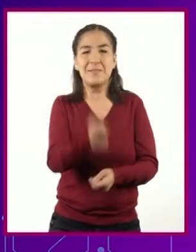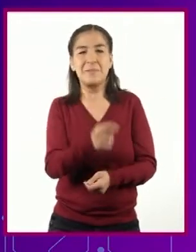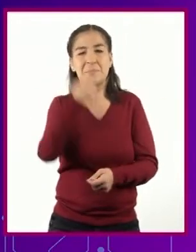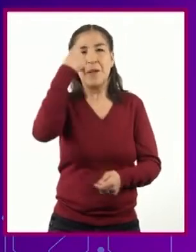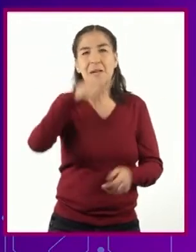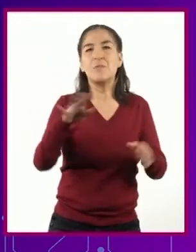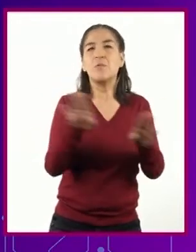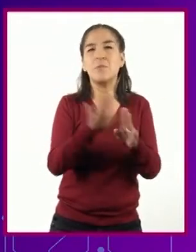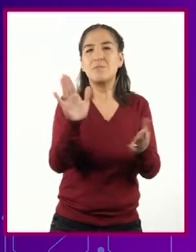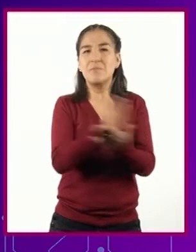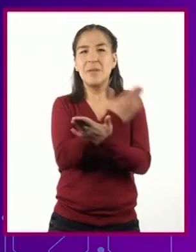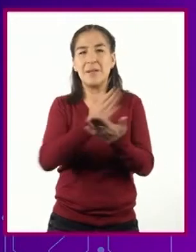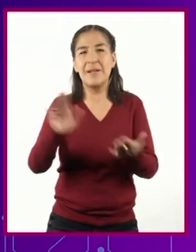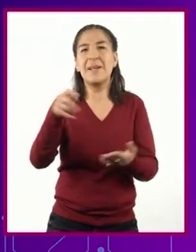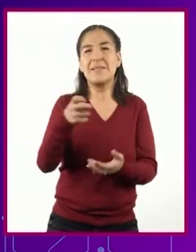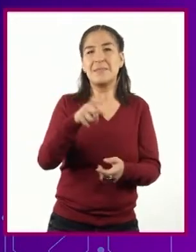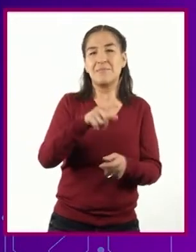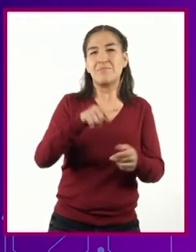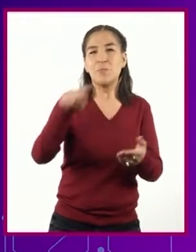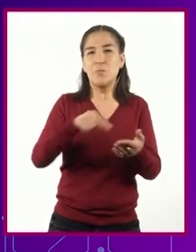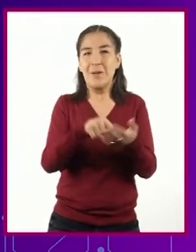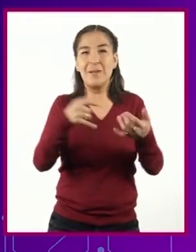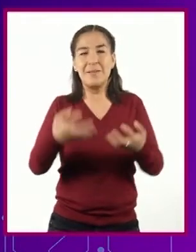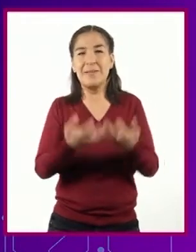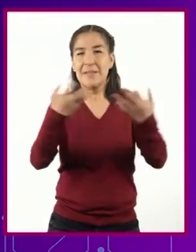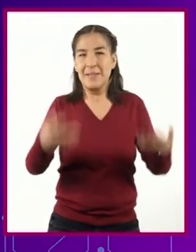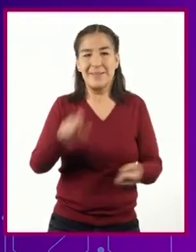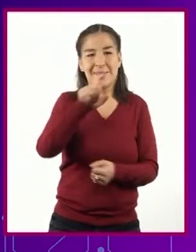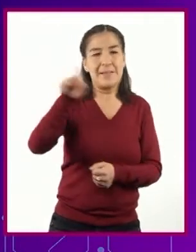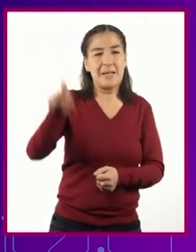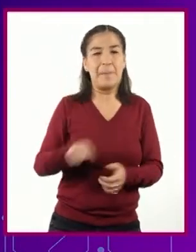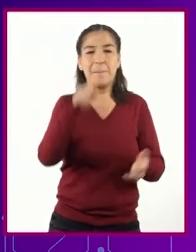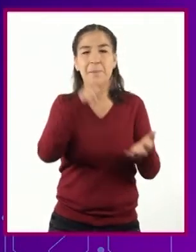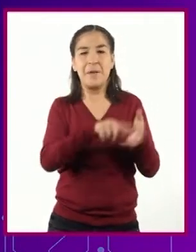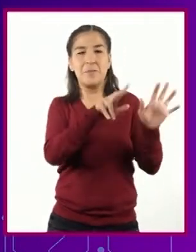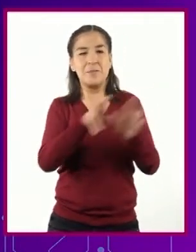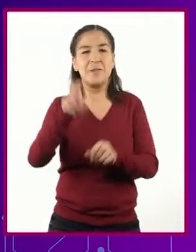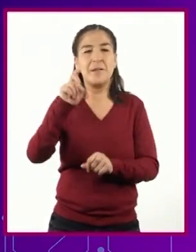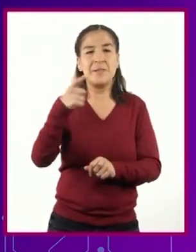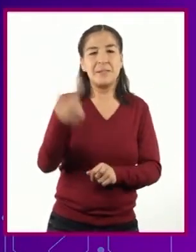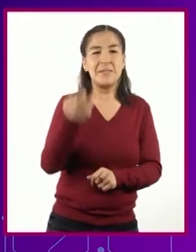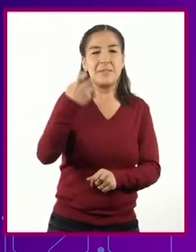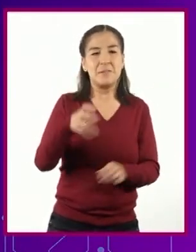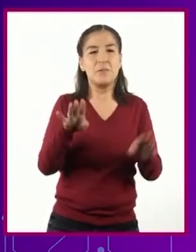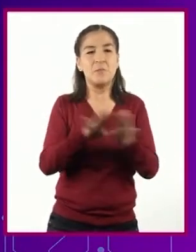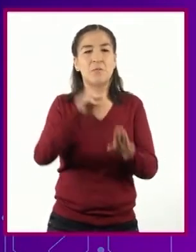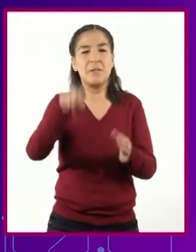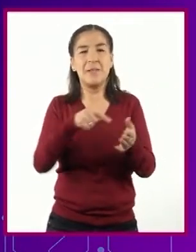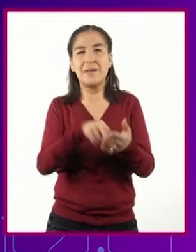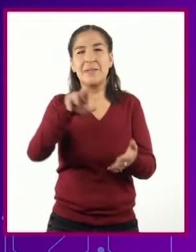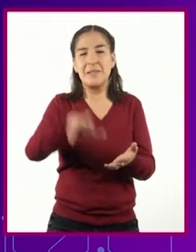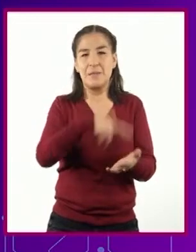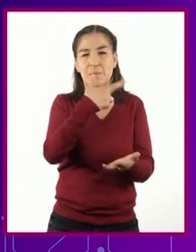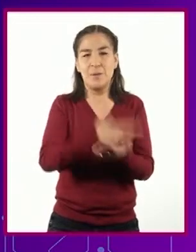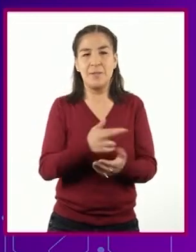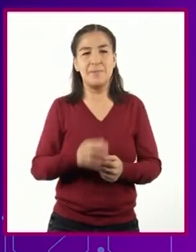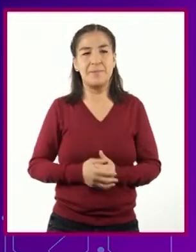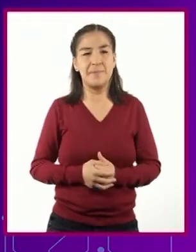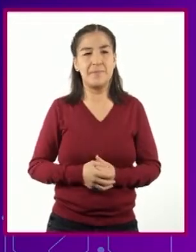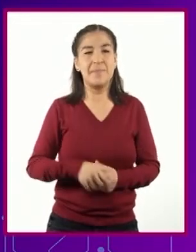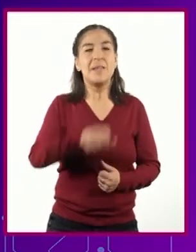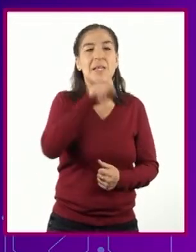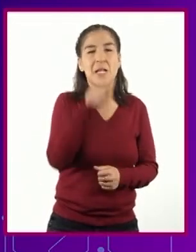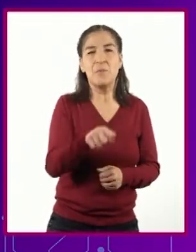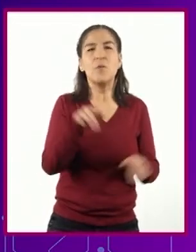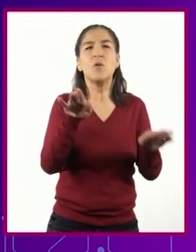previo por separar el territorio tejano en 1836, cuando se proclama la República de Fredonia. Es además